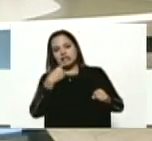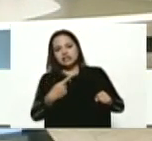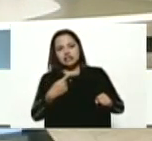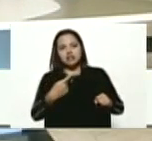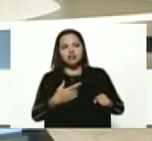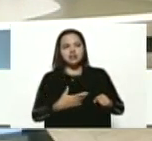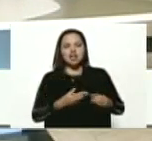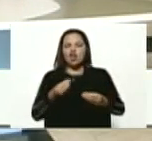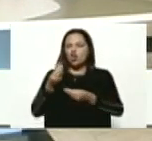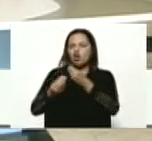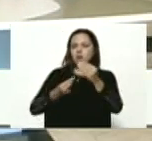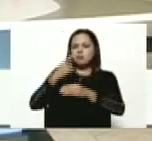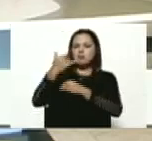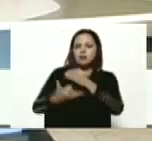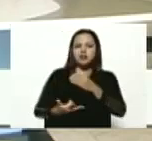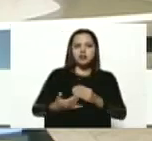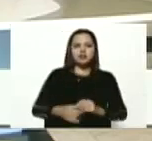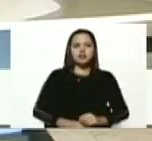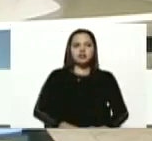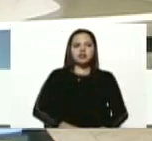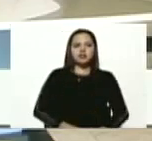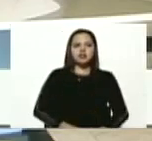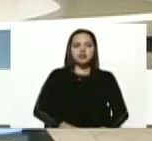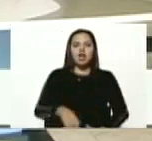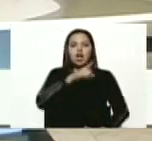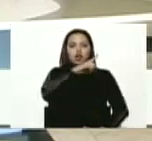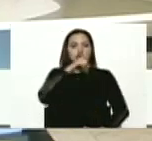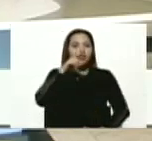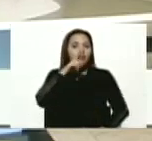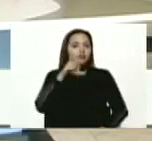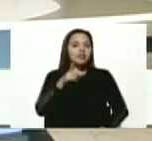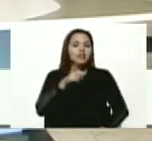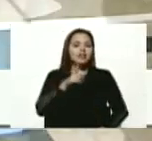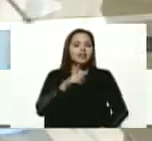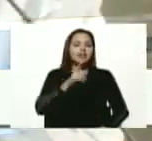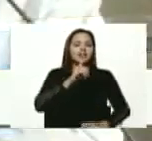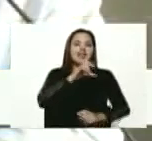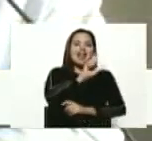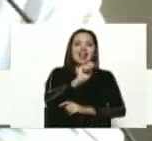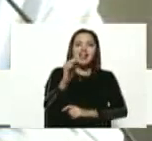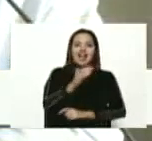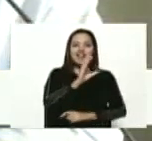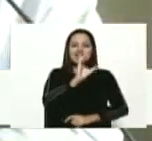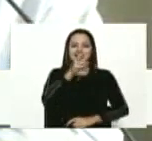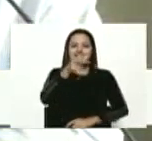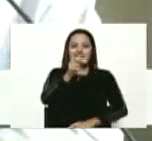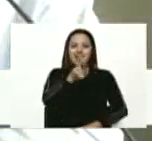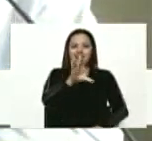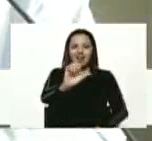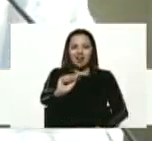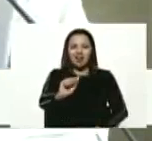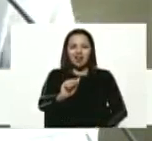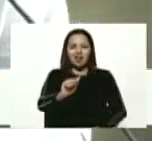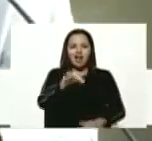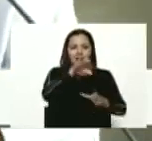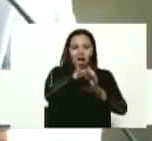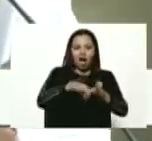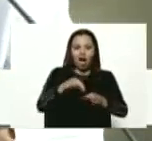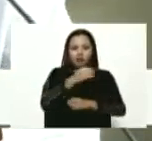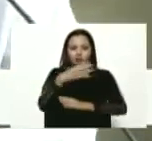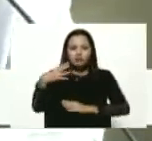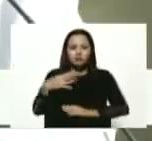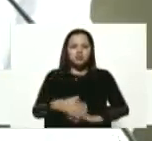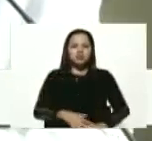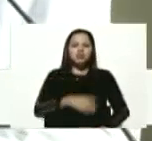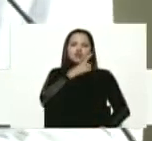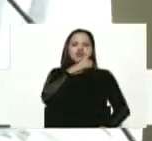que se llama el proyecto? Estamos hablando de la charca arrocera, pues. Es un metro cuadrado de una charca que se